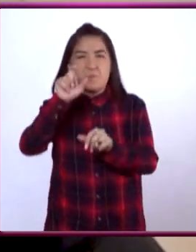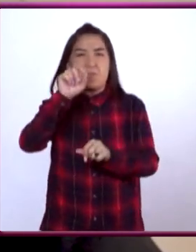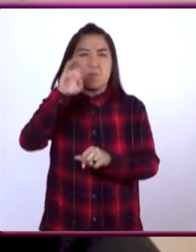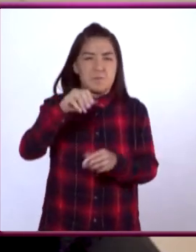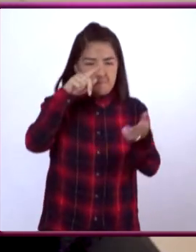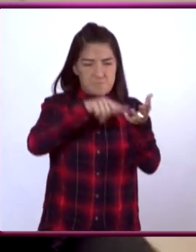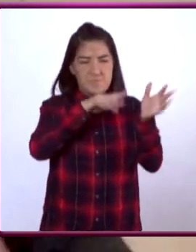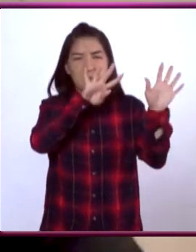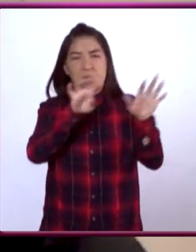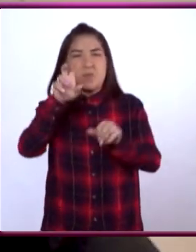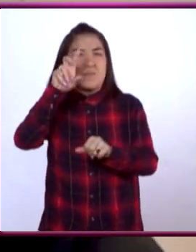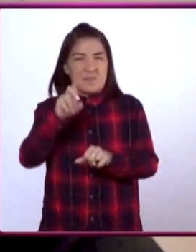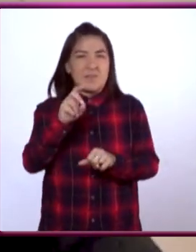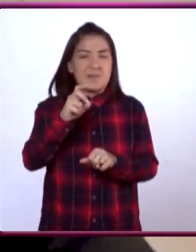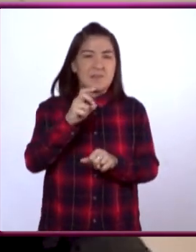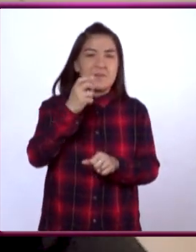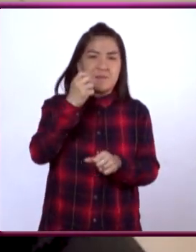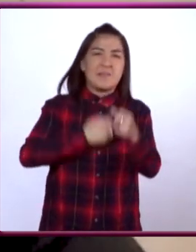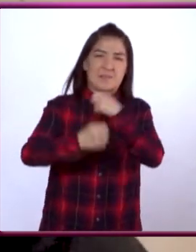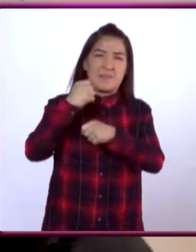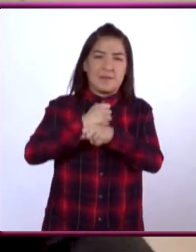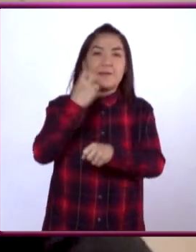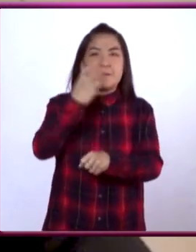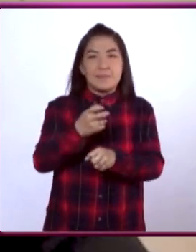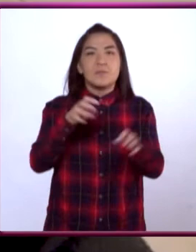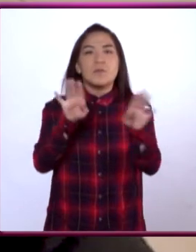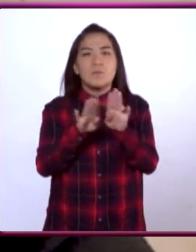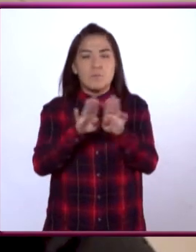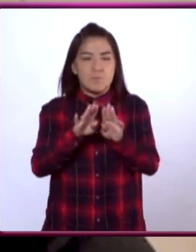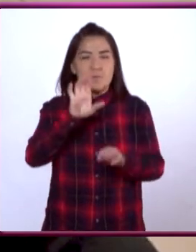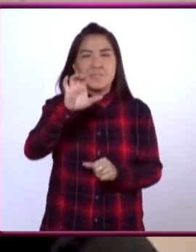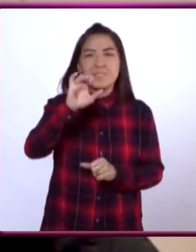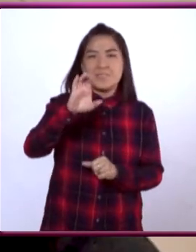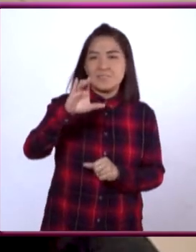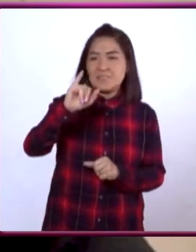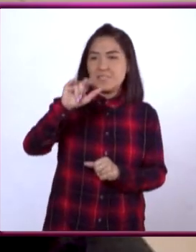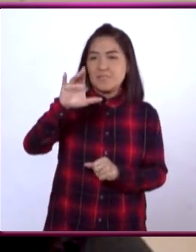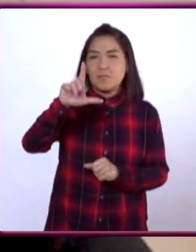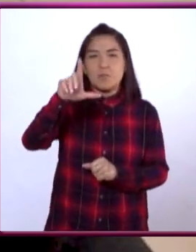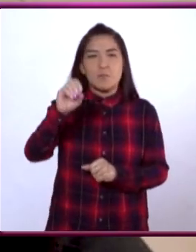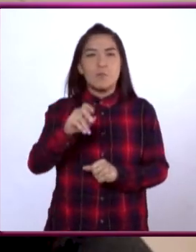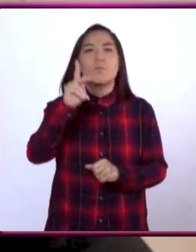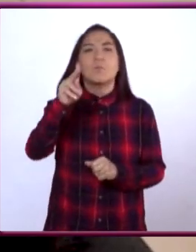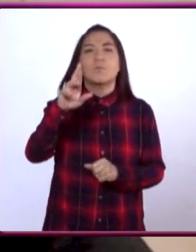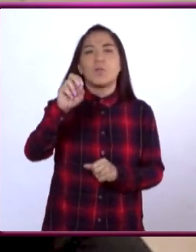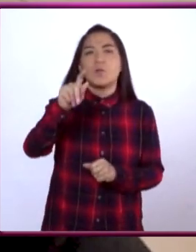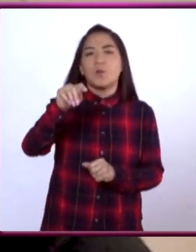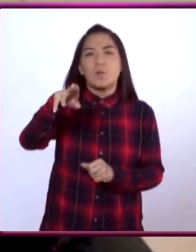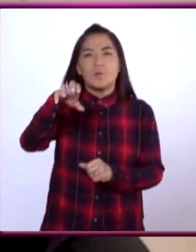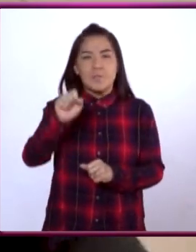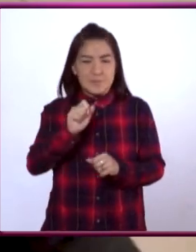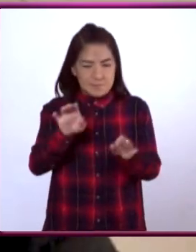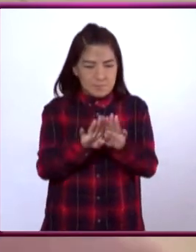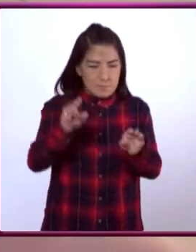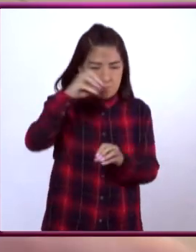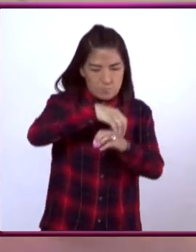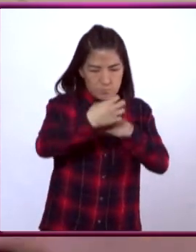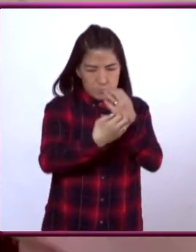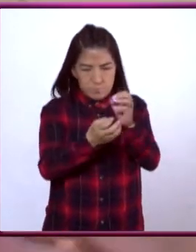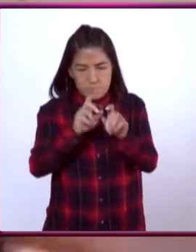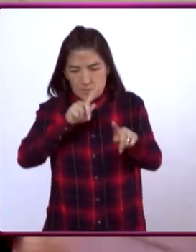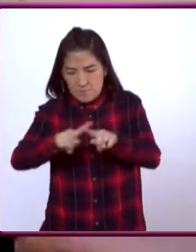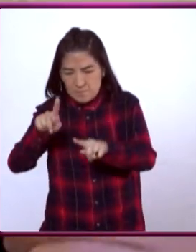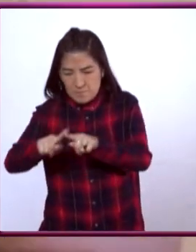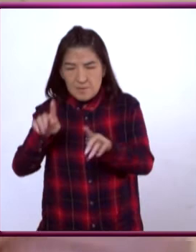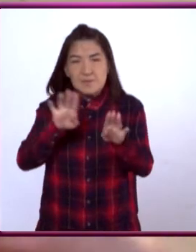30, 1929, 1930, cuando tenemos los ciclotrones de protones o también teníamos los LINAC. La diferencia es que